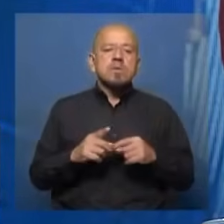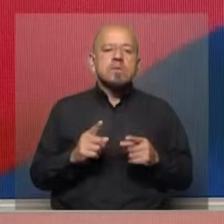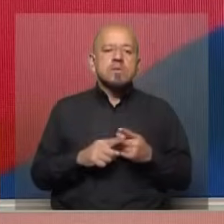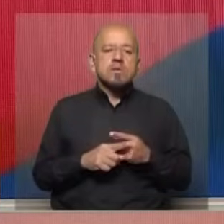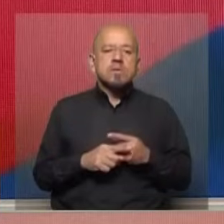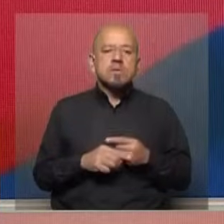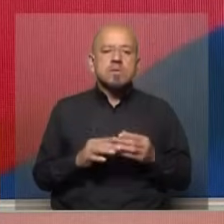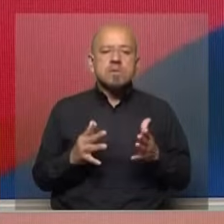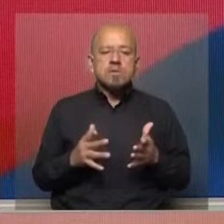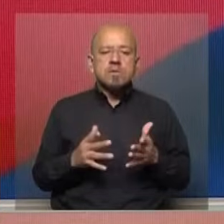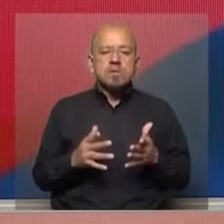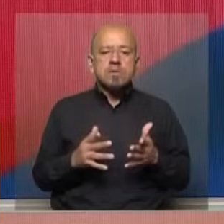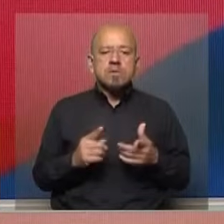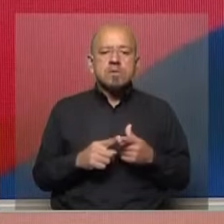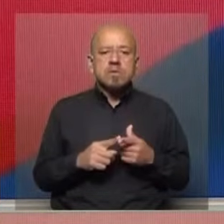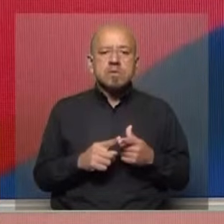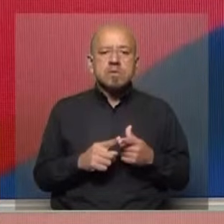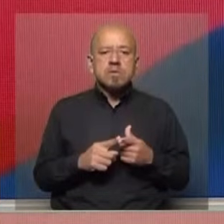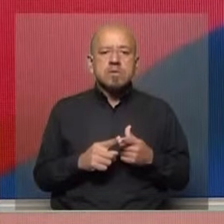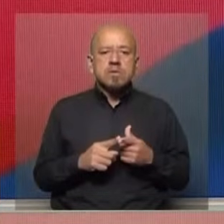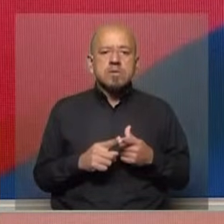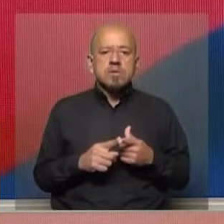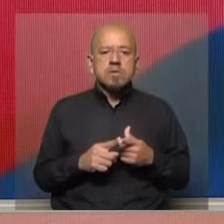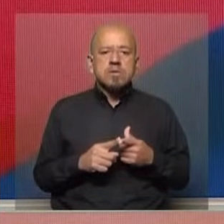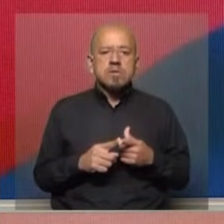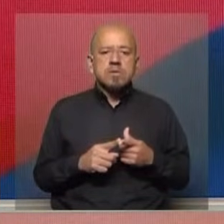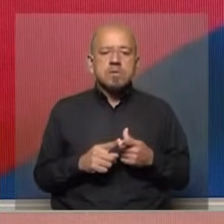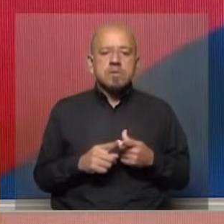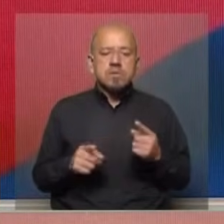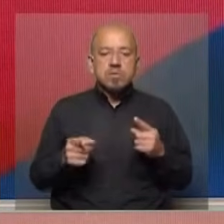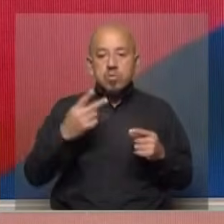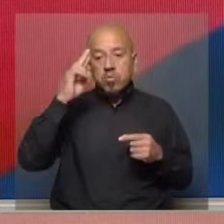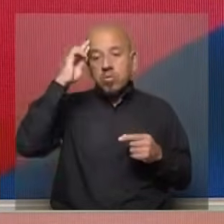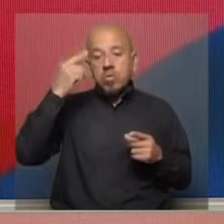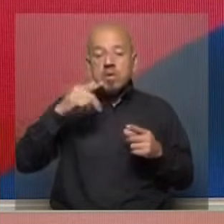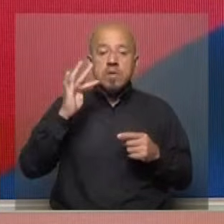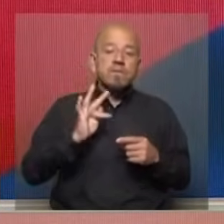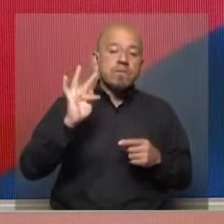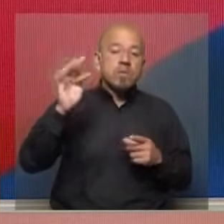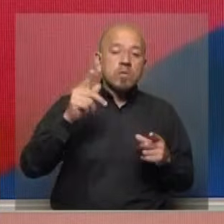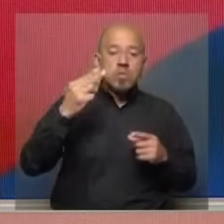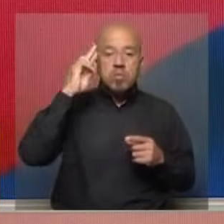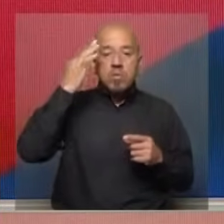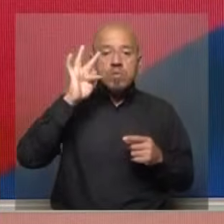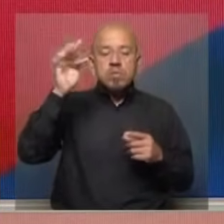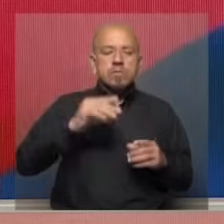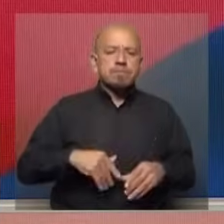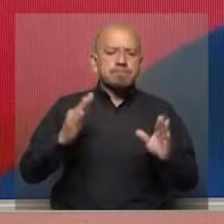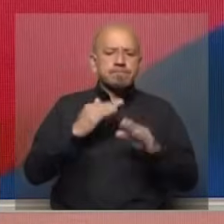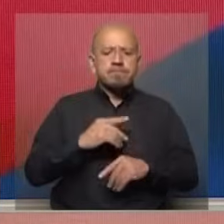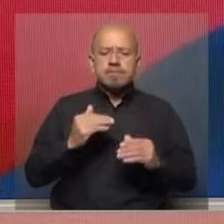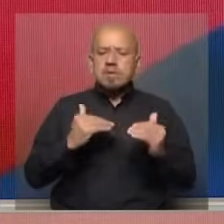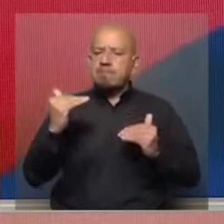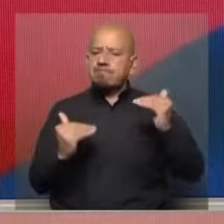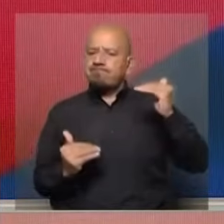Vamos a tratar de sobrevolarlo. Primer cosa, el Uruguay del futuro no puede ser un Uruguay con